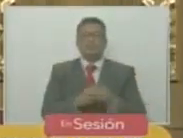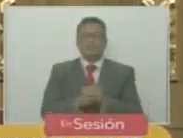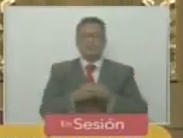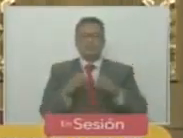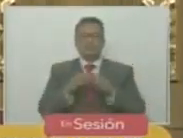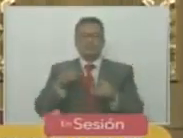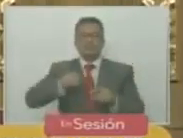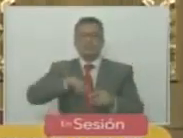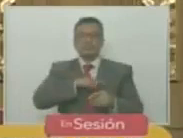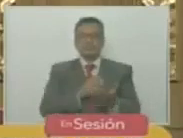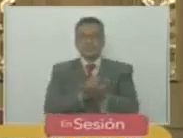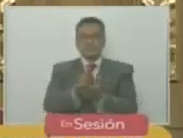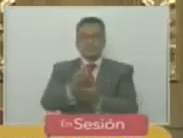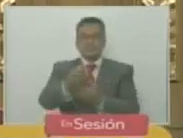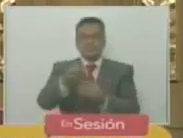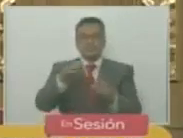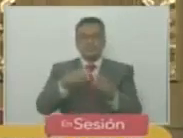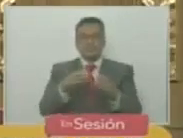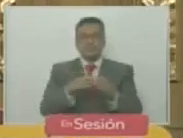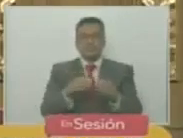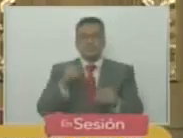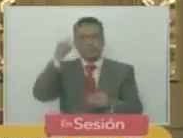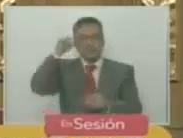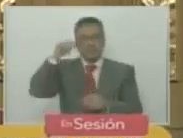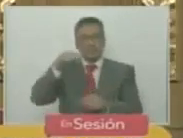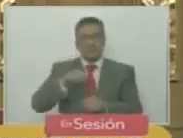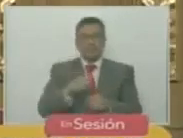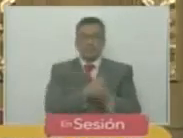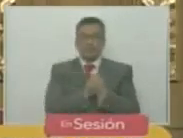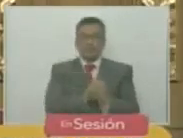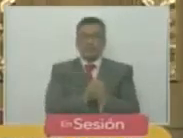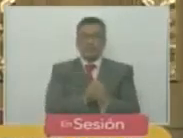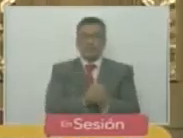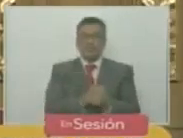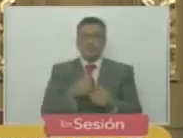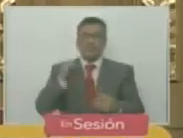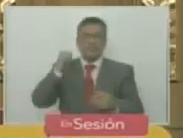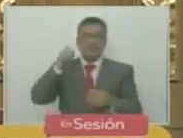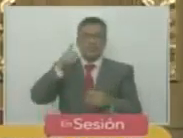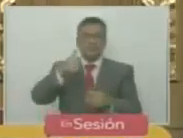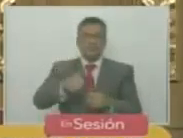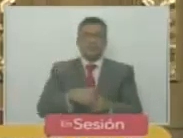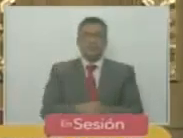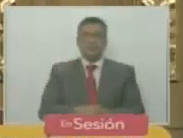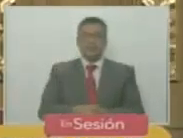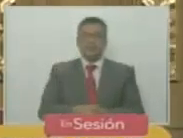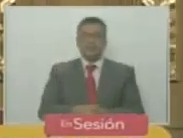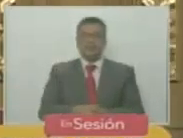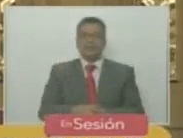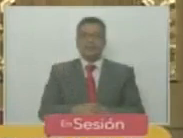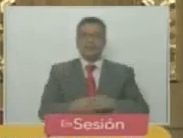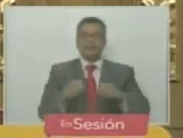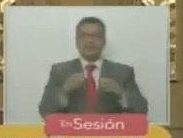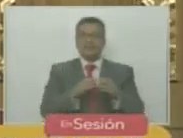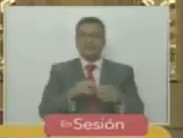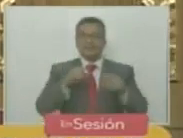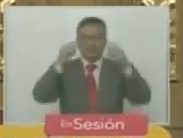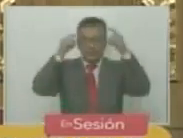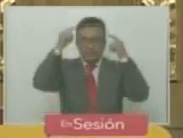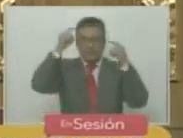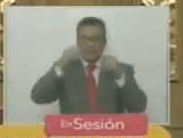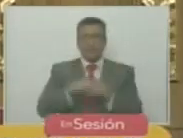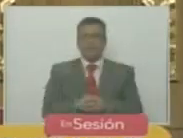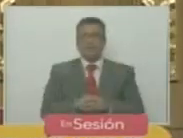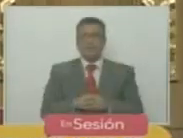nos indica el camino. Hoy, amado comandante eterno, querido Hugo Chávez